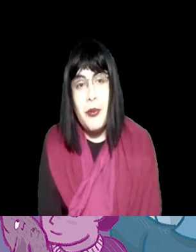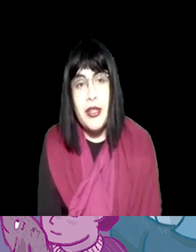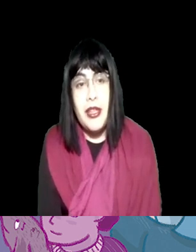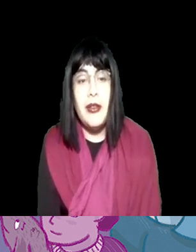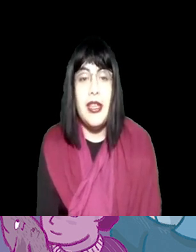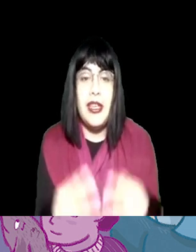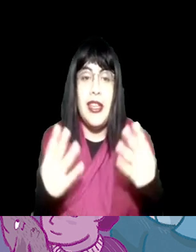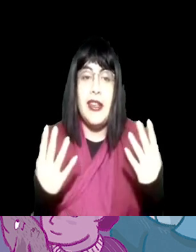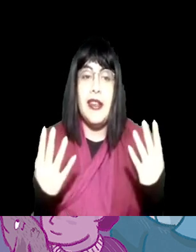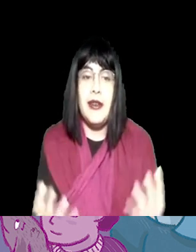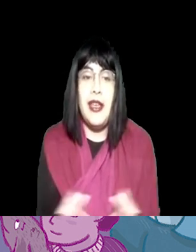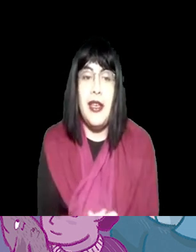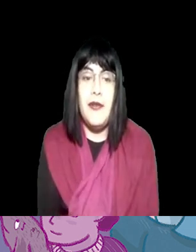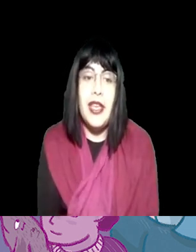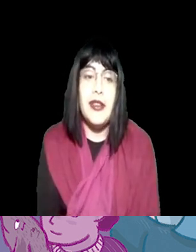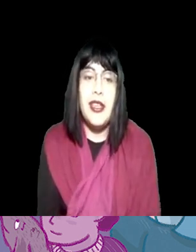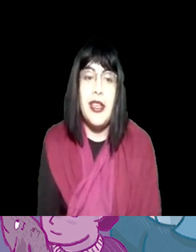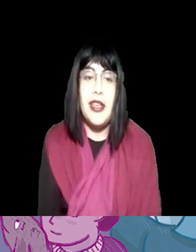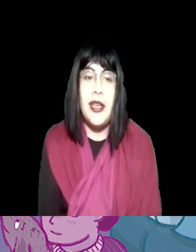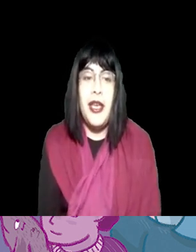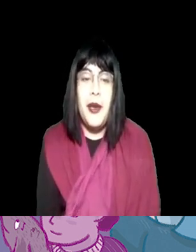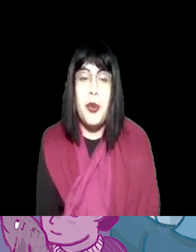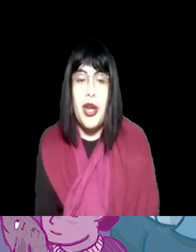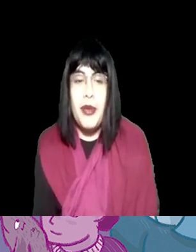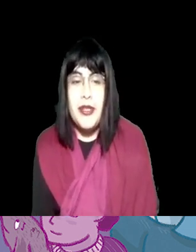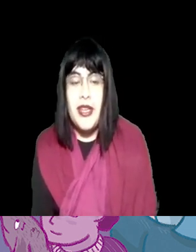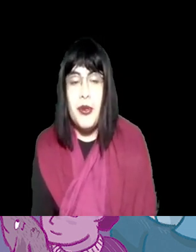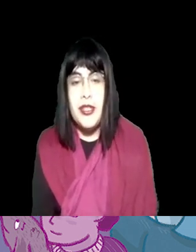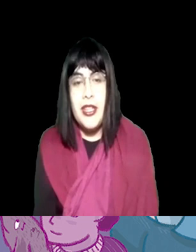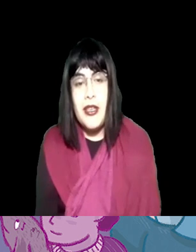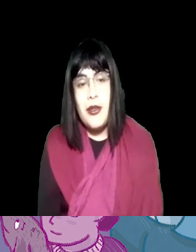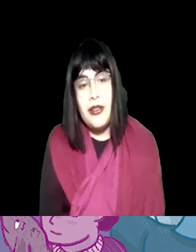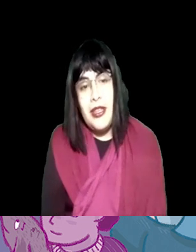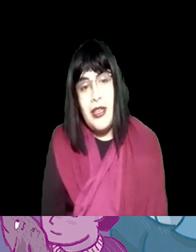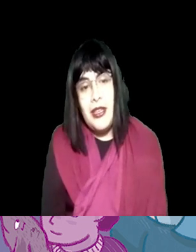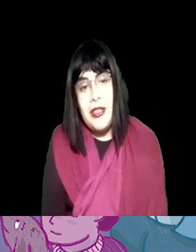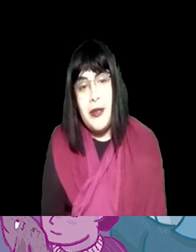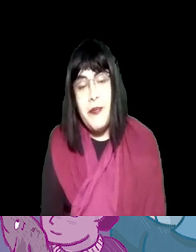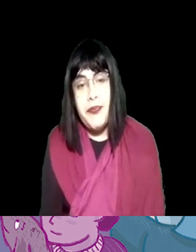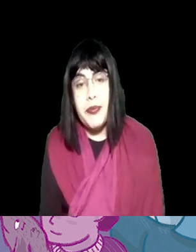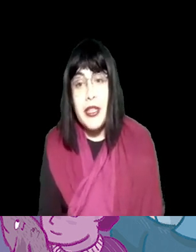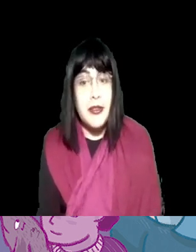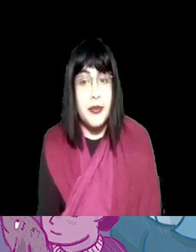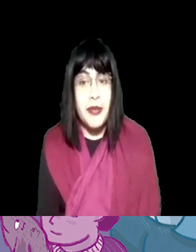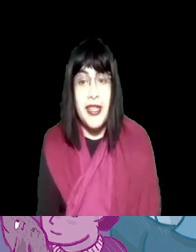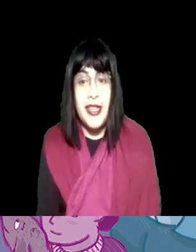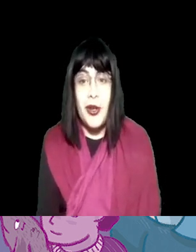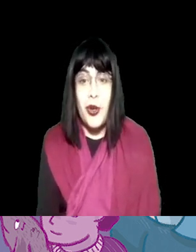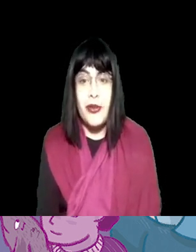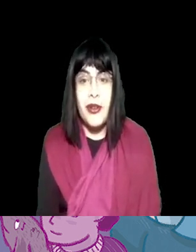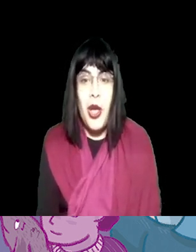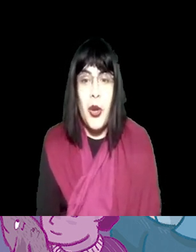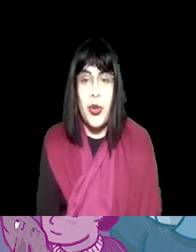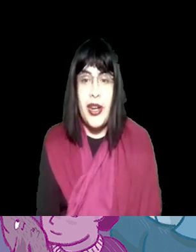quienes fueron parte de esto, a quienes están viendo este programa especial por los 7 años de UTD, y eso, a